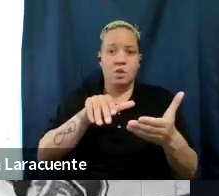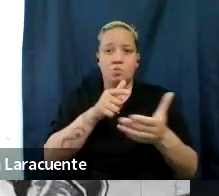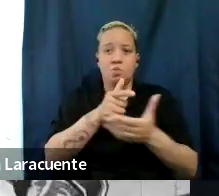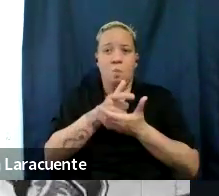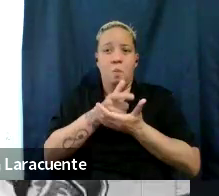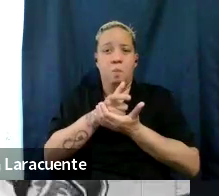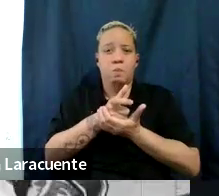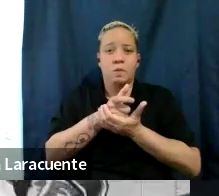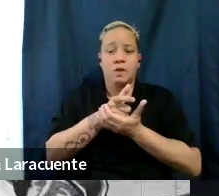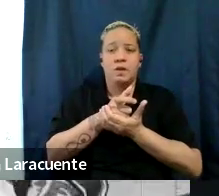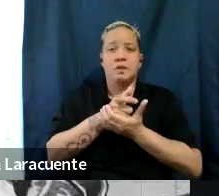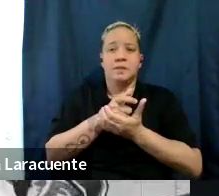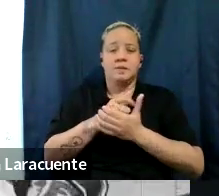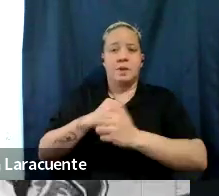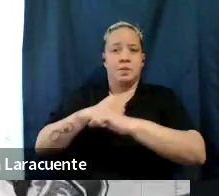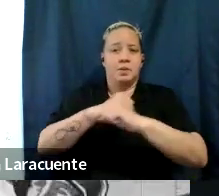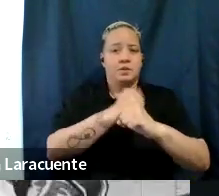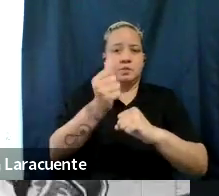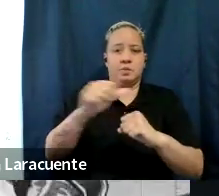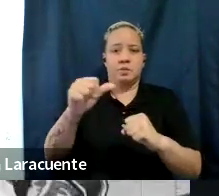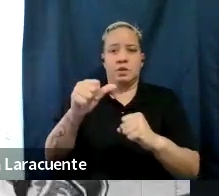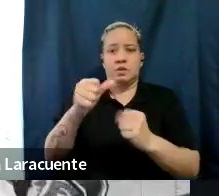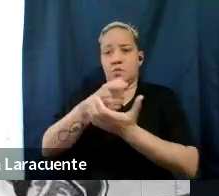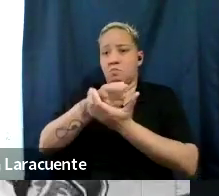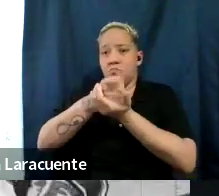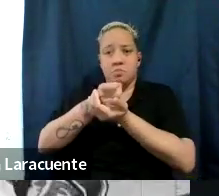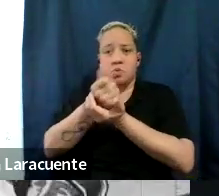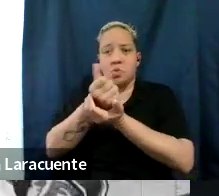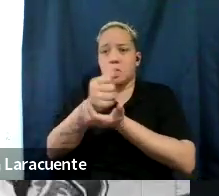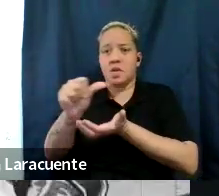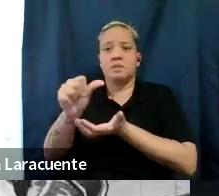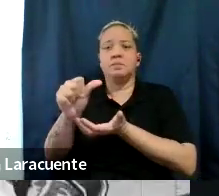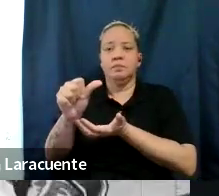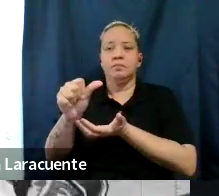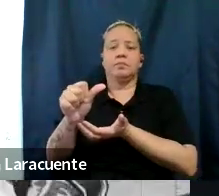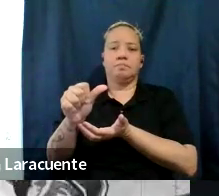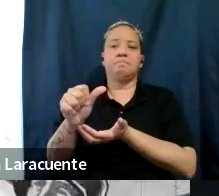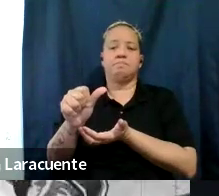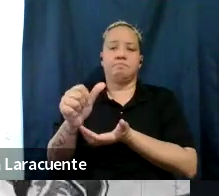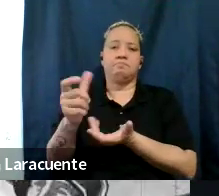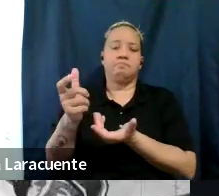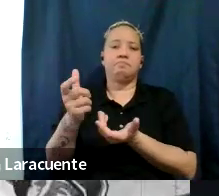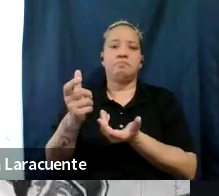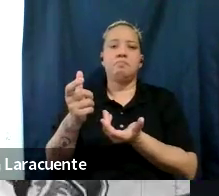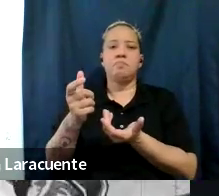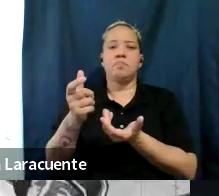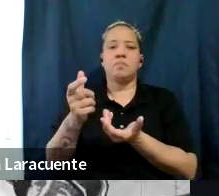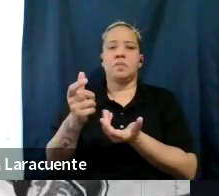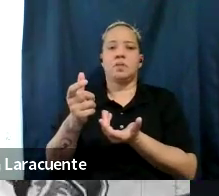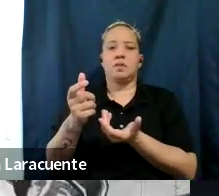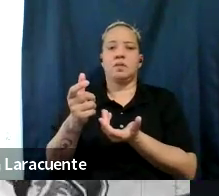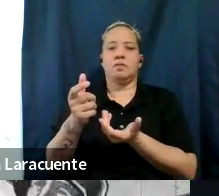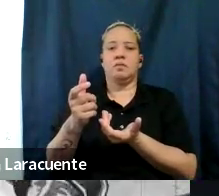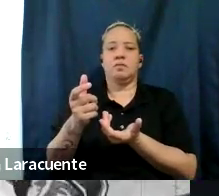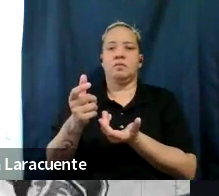de trinchera y cualquiera que tuviera un fusil o una pistola, allá bueno, que se tiraba, digamos,